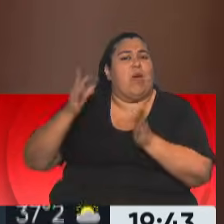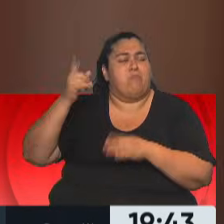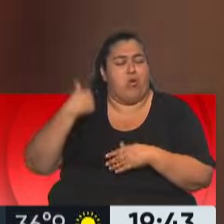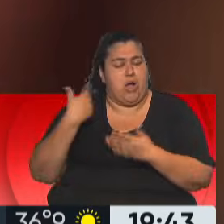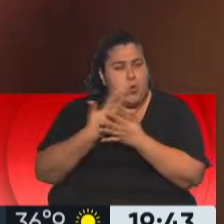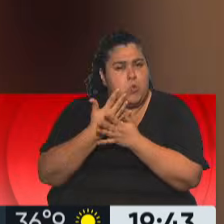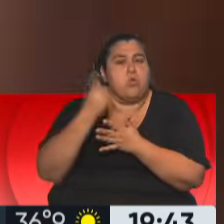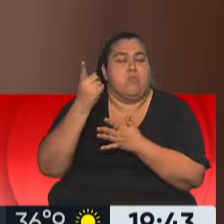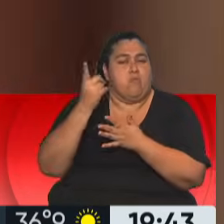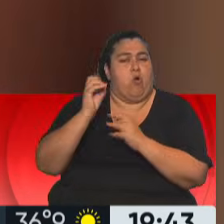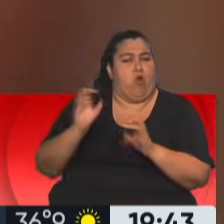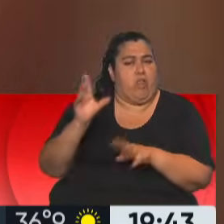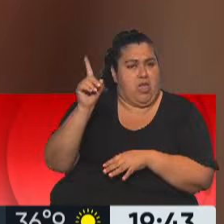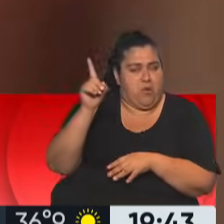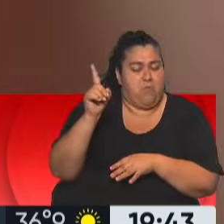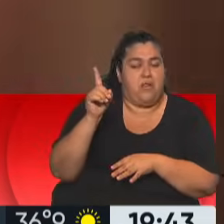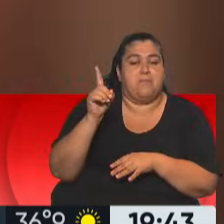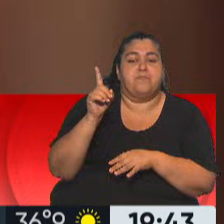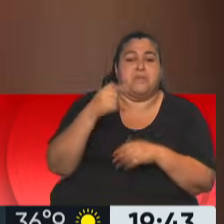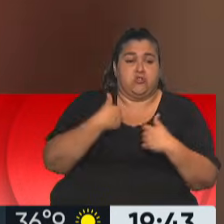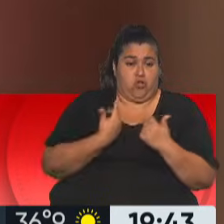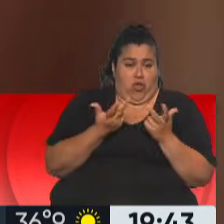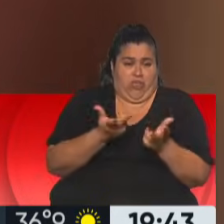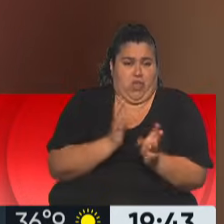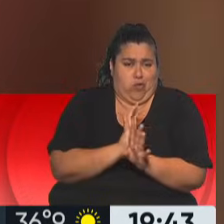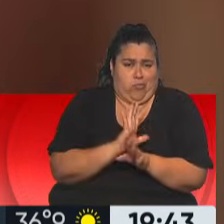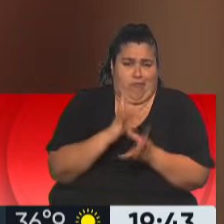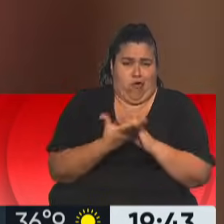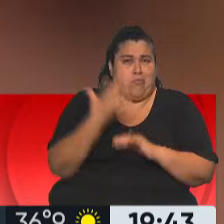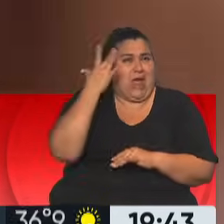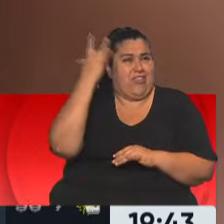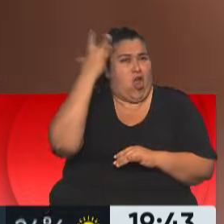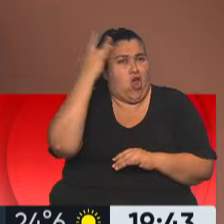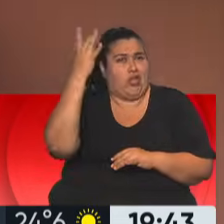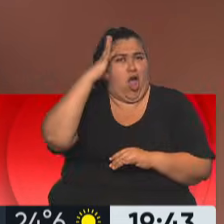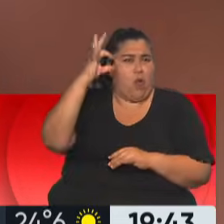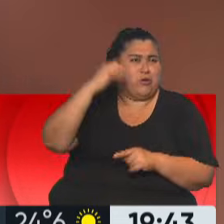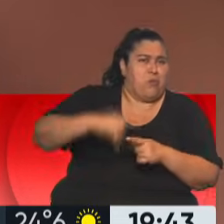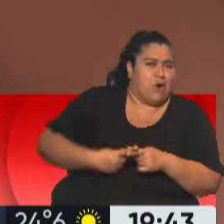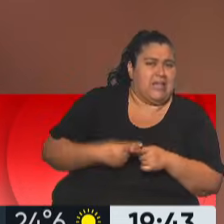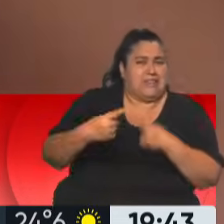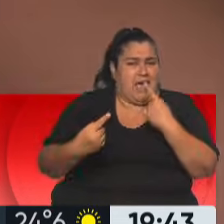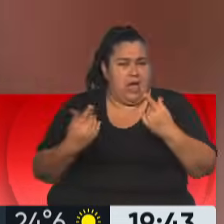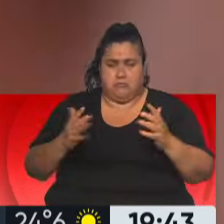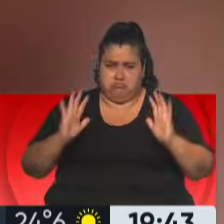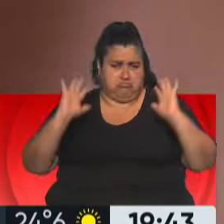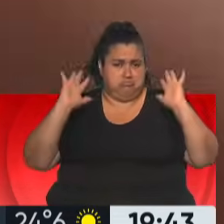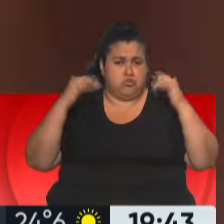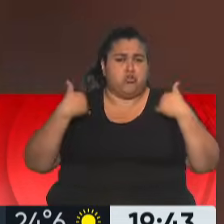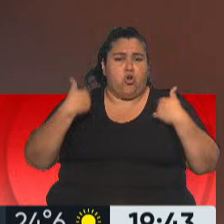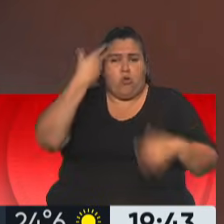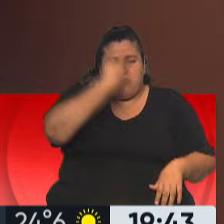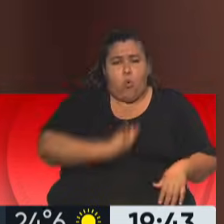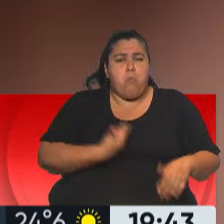interesante el posteo de Catherine porque dice que ella no habla desde el lugar de la ideología o de cuestiones políticas, sino que habla como persona. No, desde